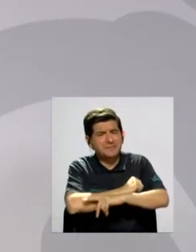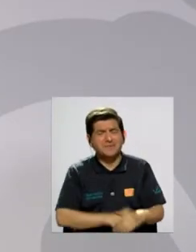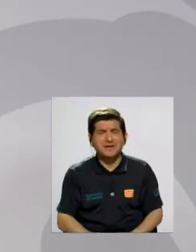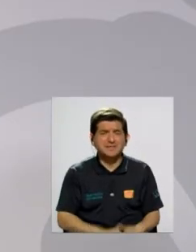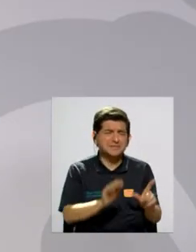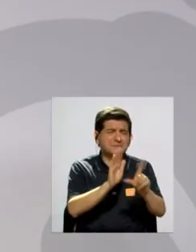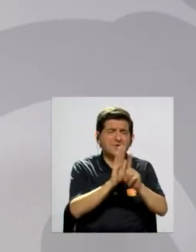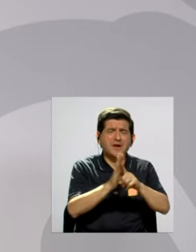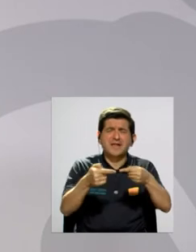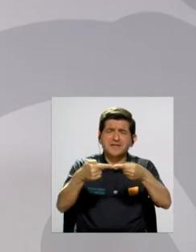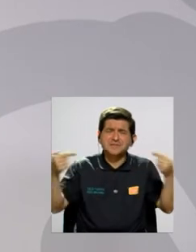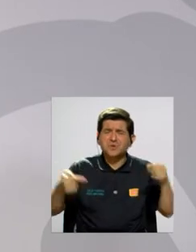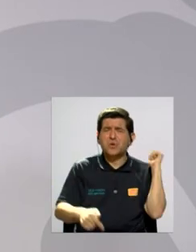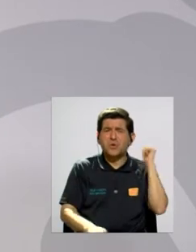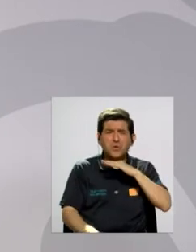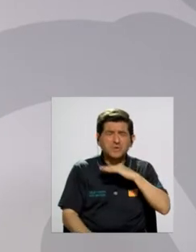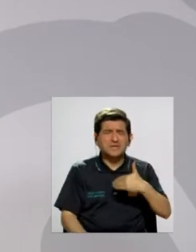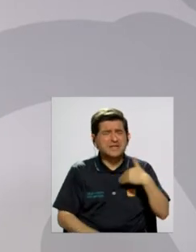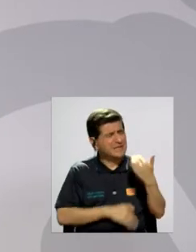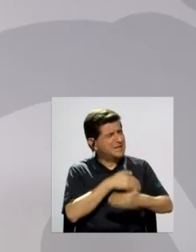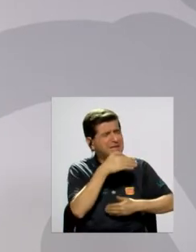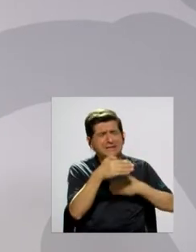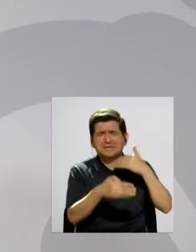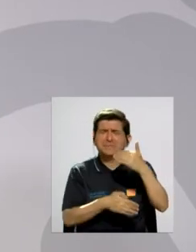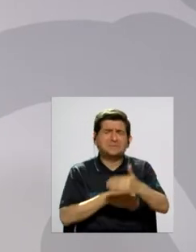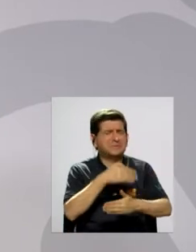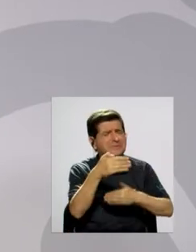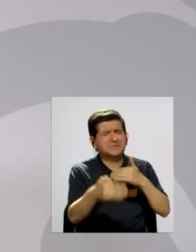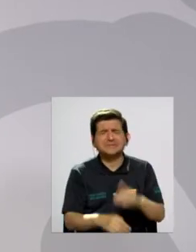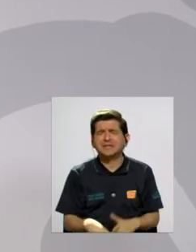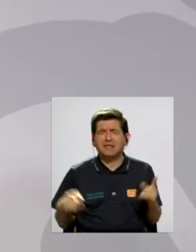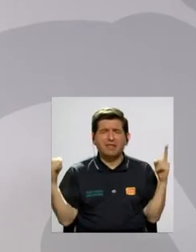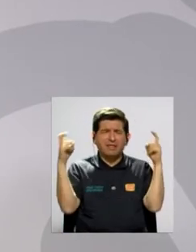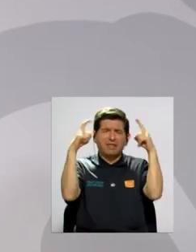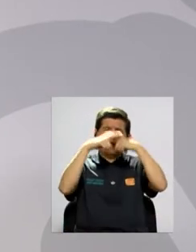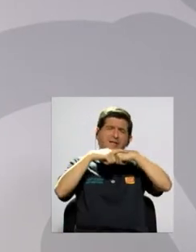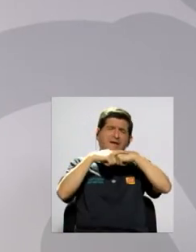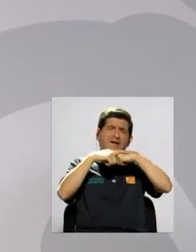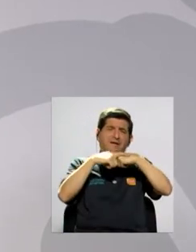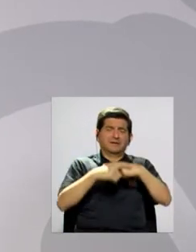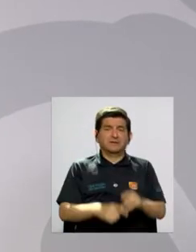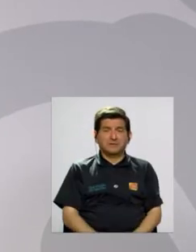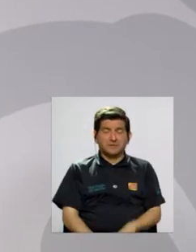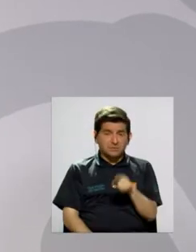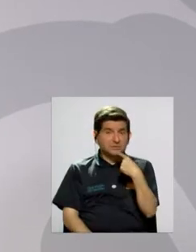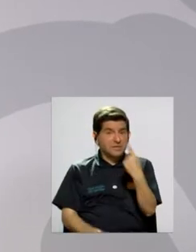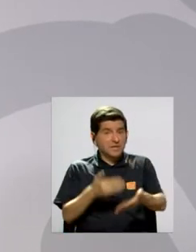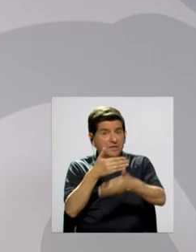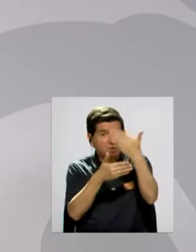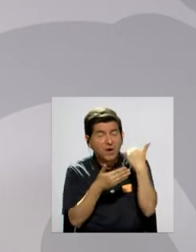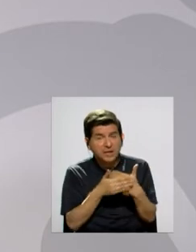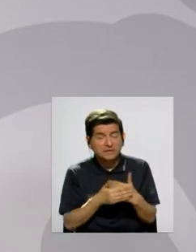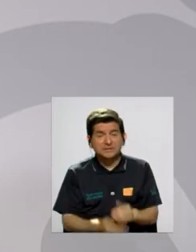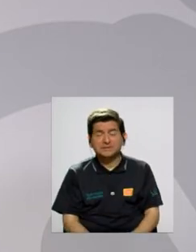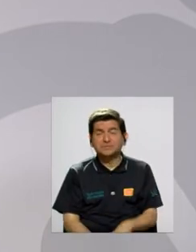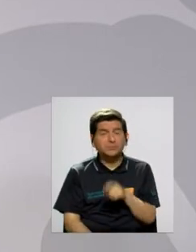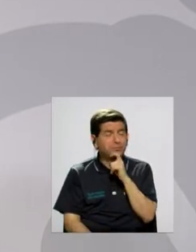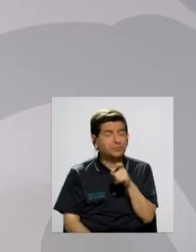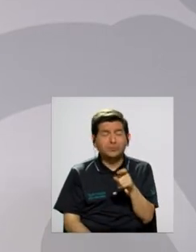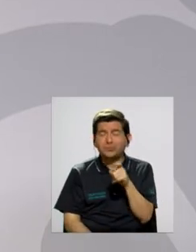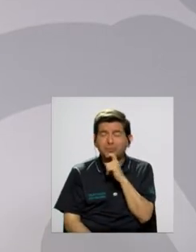leyes anticorrupción, lleva procesos muy complejos? Que ahora usted decía lo complejo